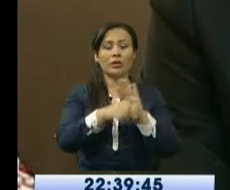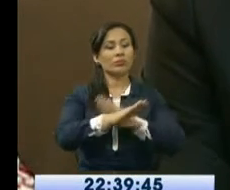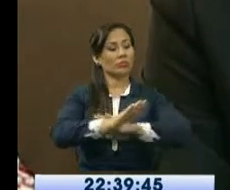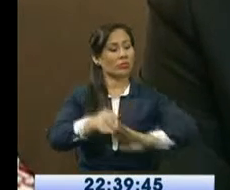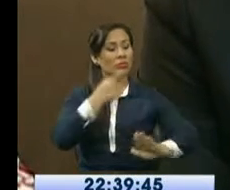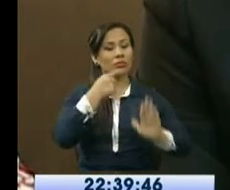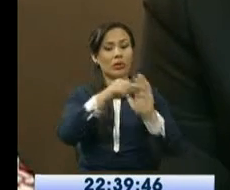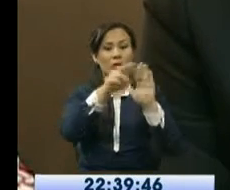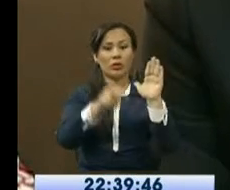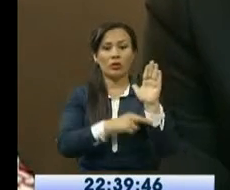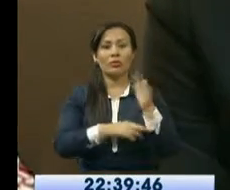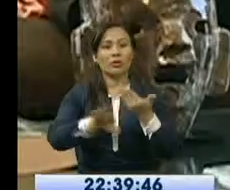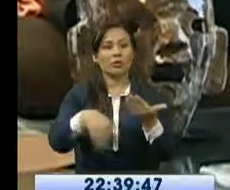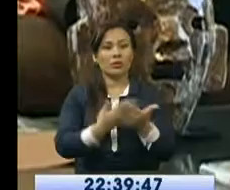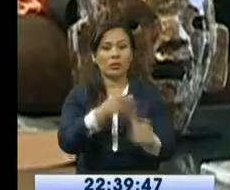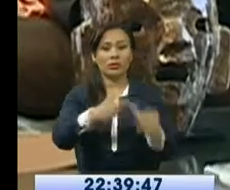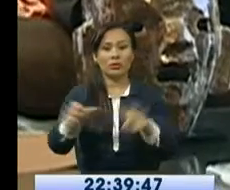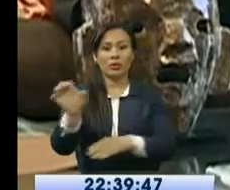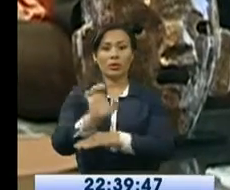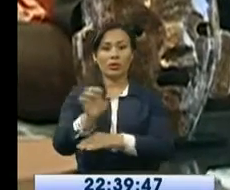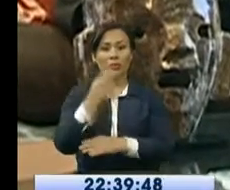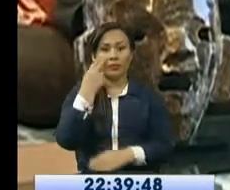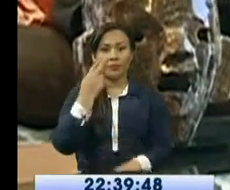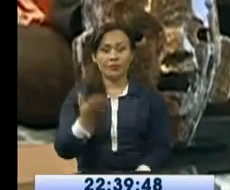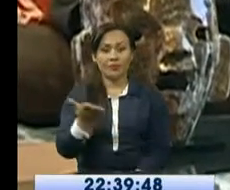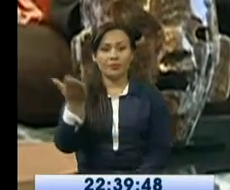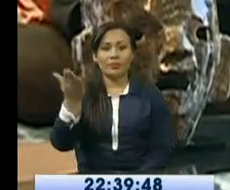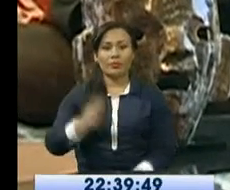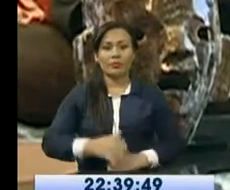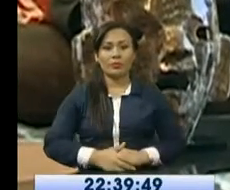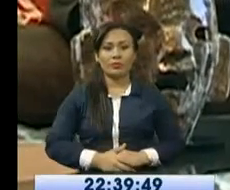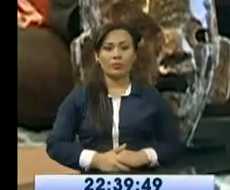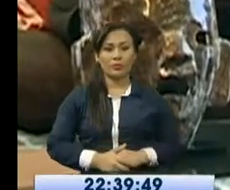debe normar a todos los ecuatorianos. Informó Héctor Romero.